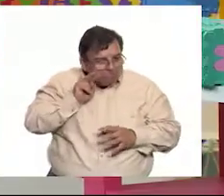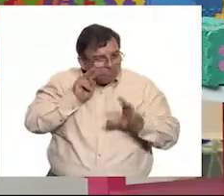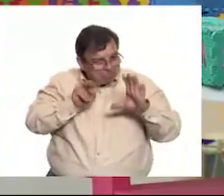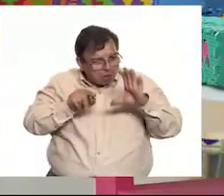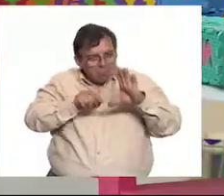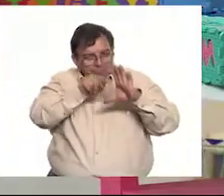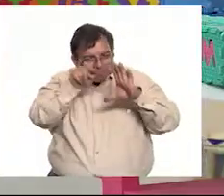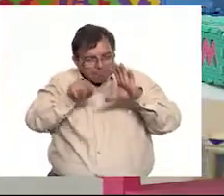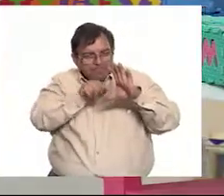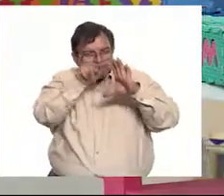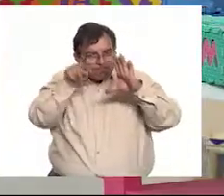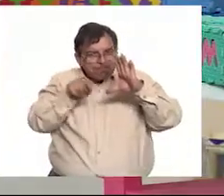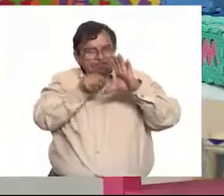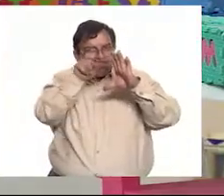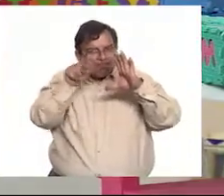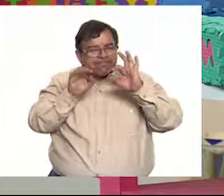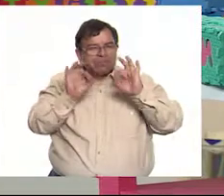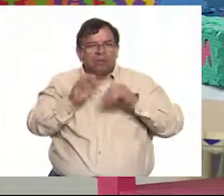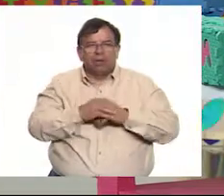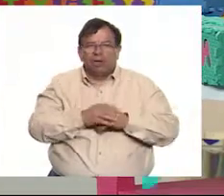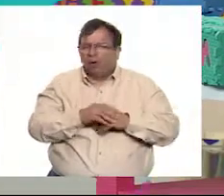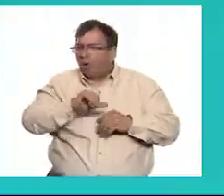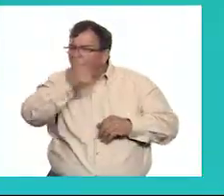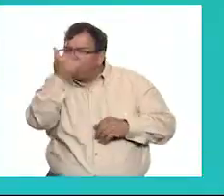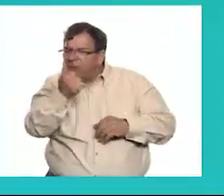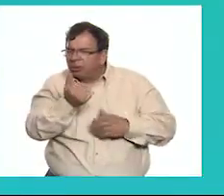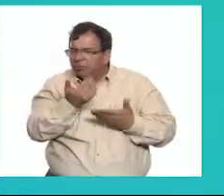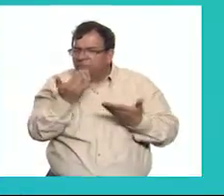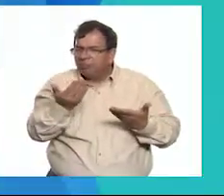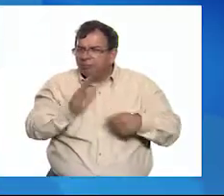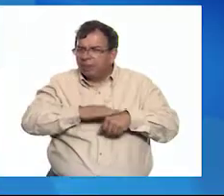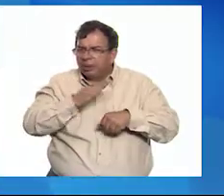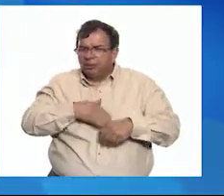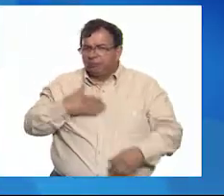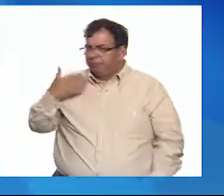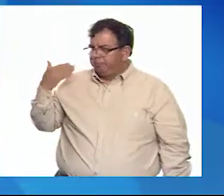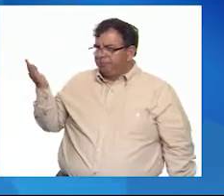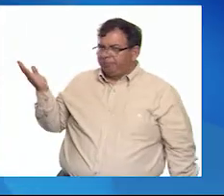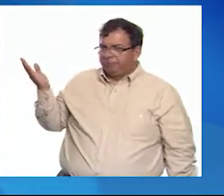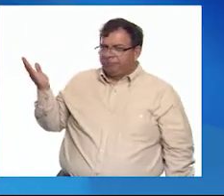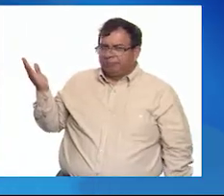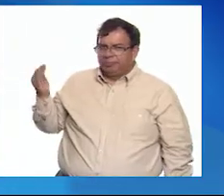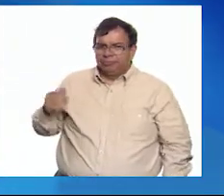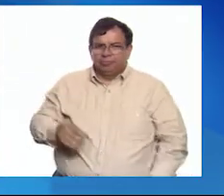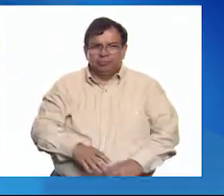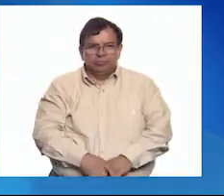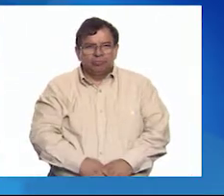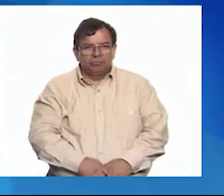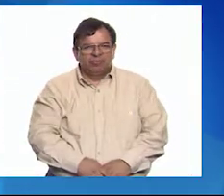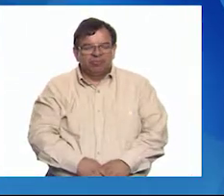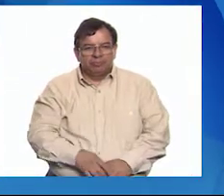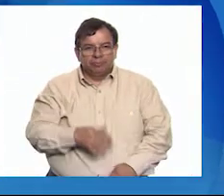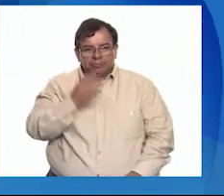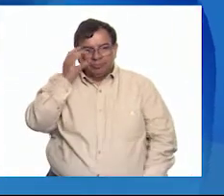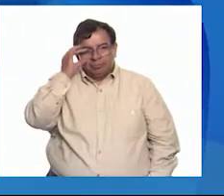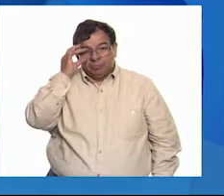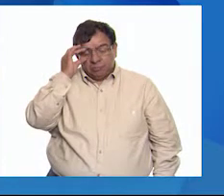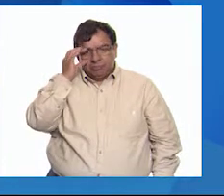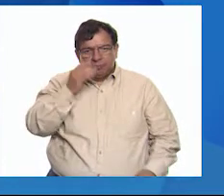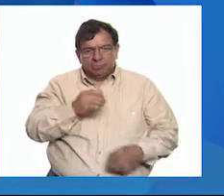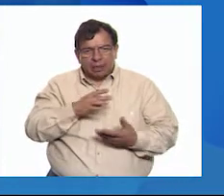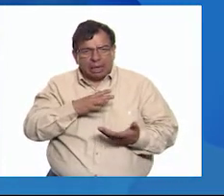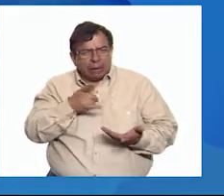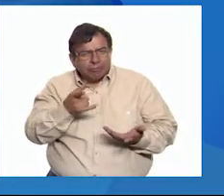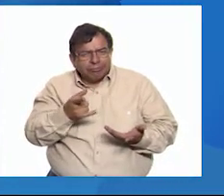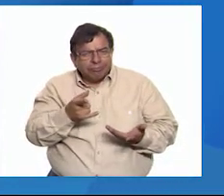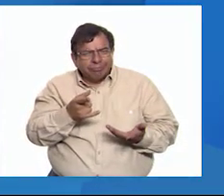formando una espiral. ¿Y tenemos alguna otra imagen? Claro que sí. A ver, aquí tenemos...